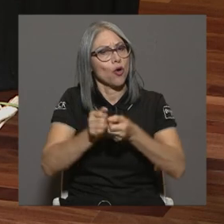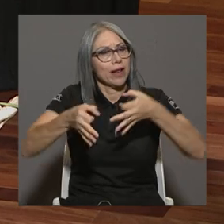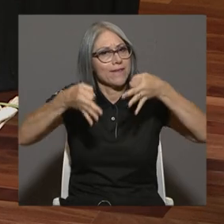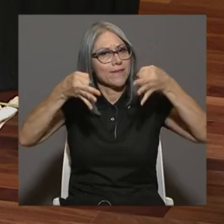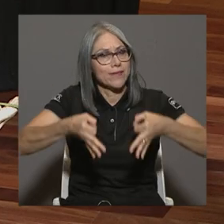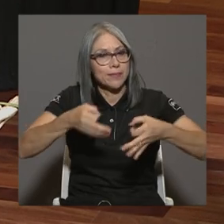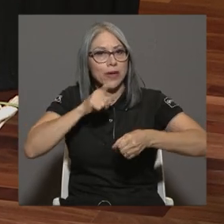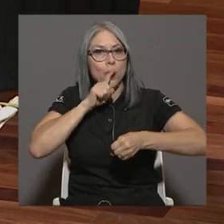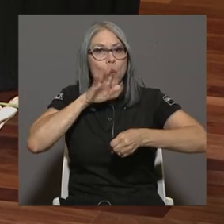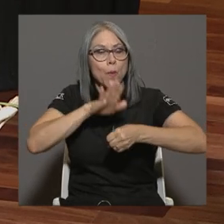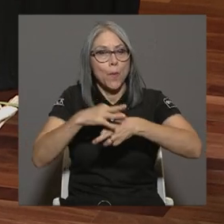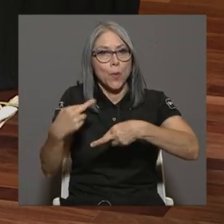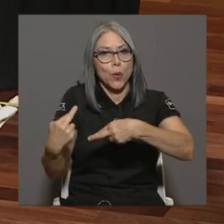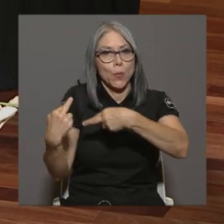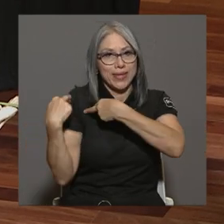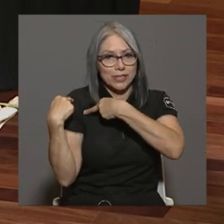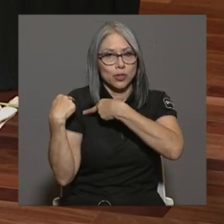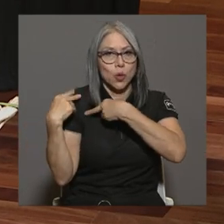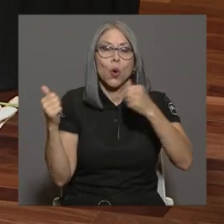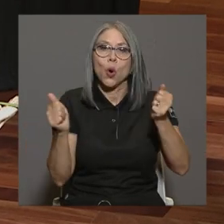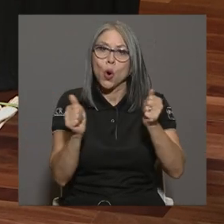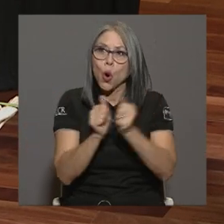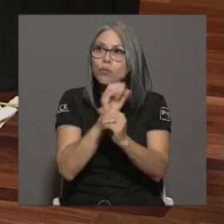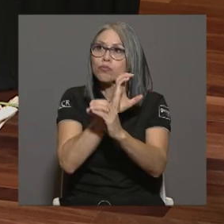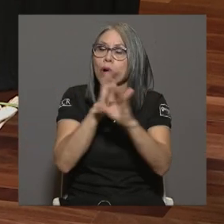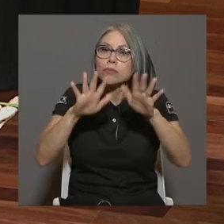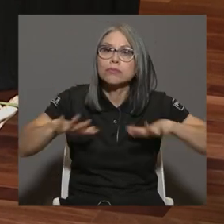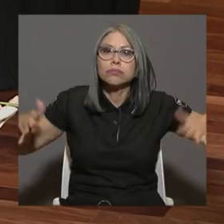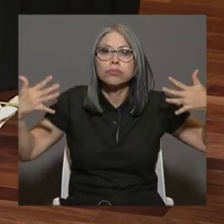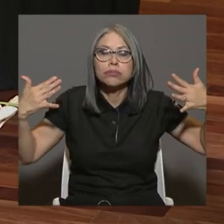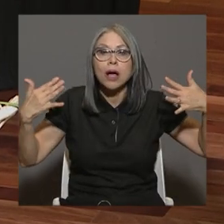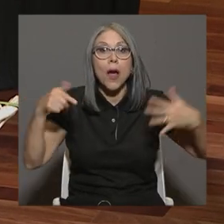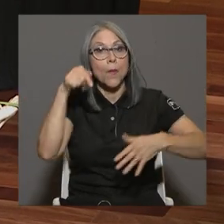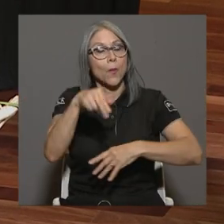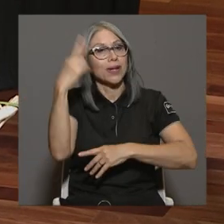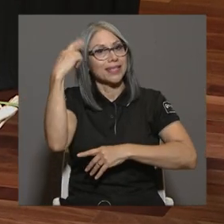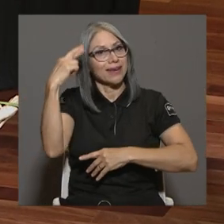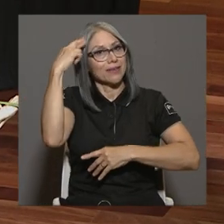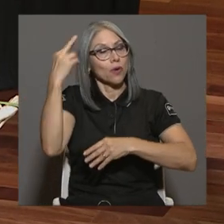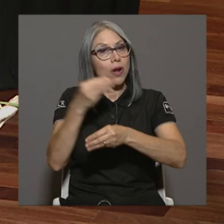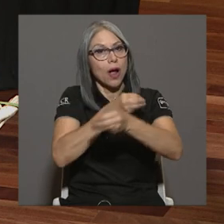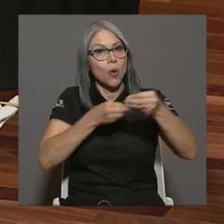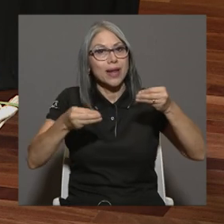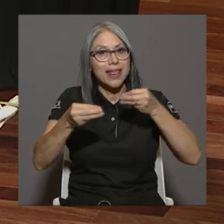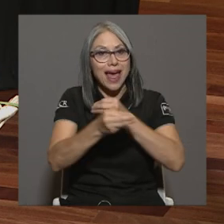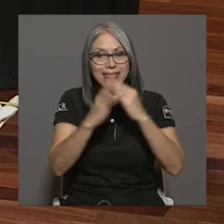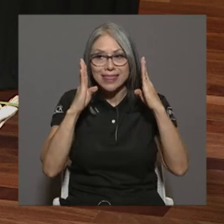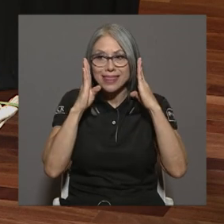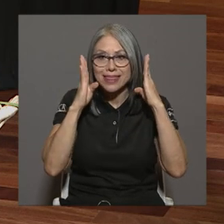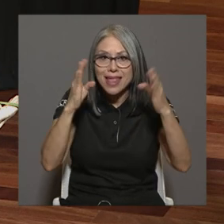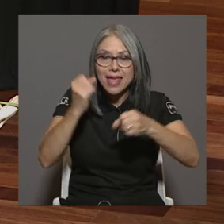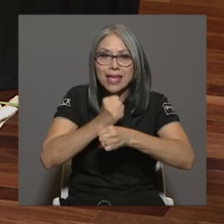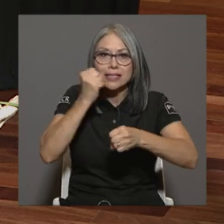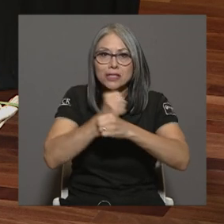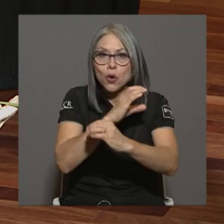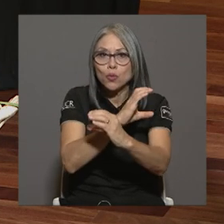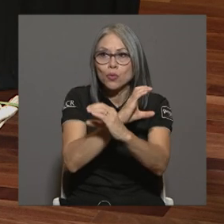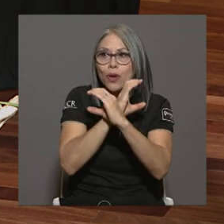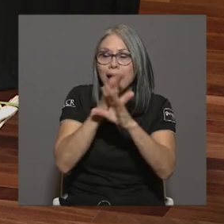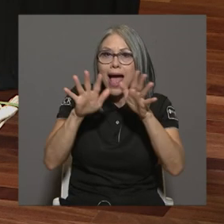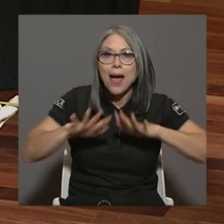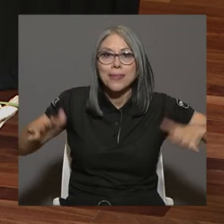compromiso con el ambiente. Por esta razón, la Unidad de Gestión Ambiental, la